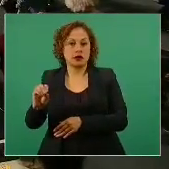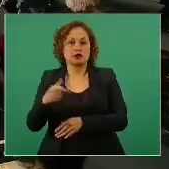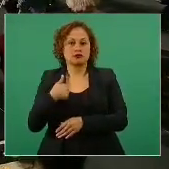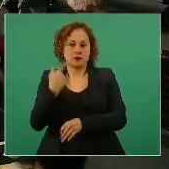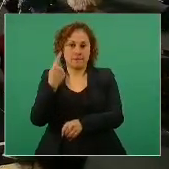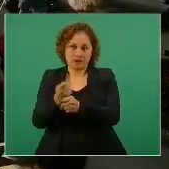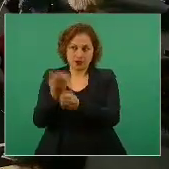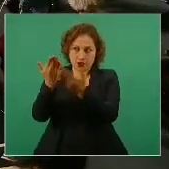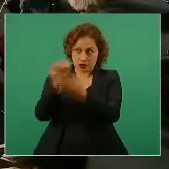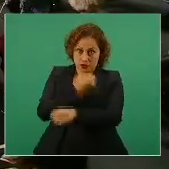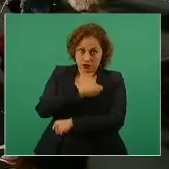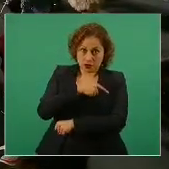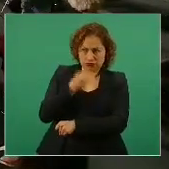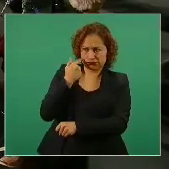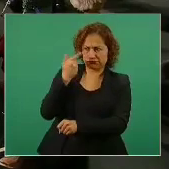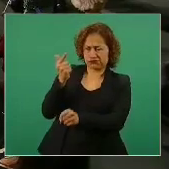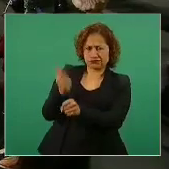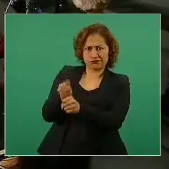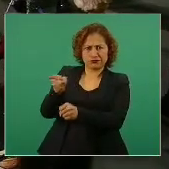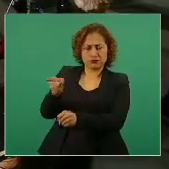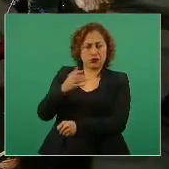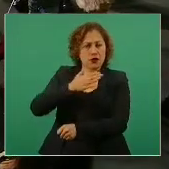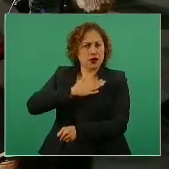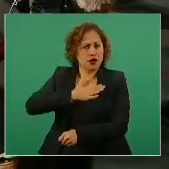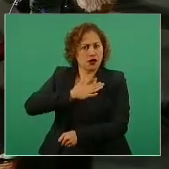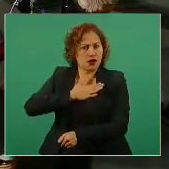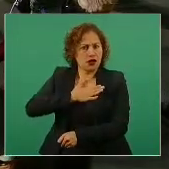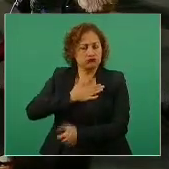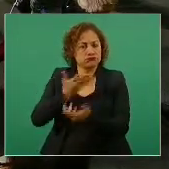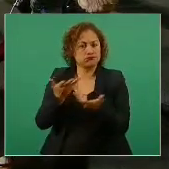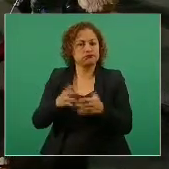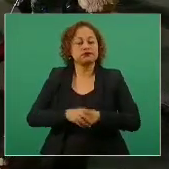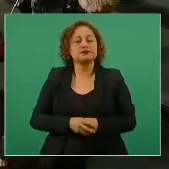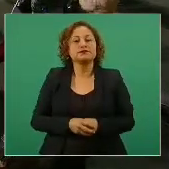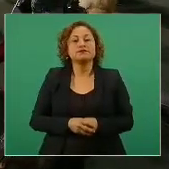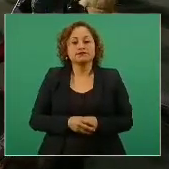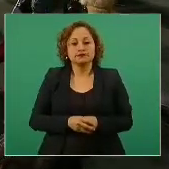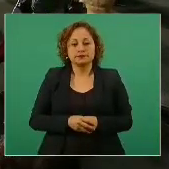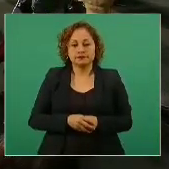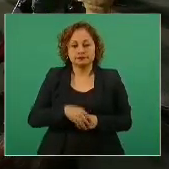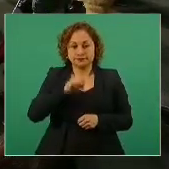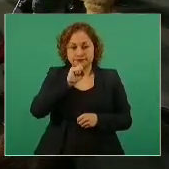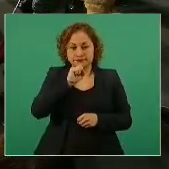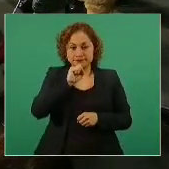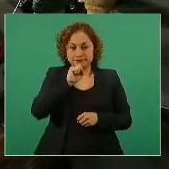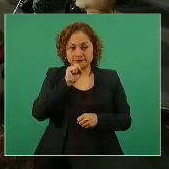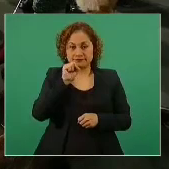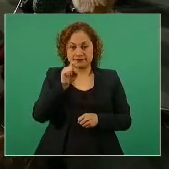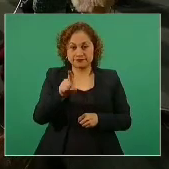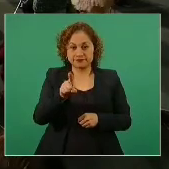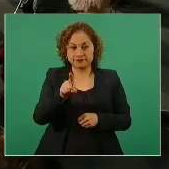encuentre bien, subsecretario. Lo vemos que tiene bastante tos. También comentarle, bueno, preguntarle,